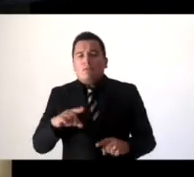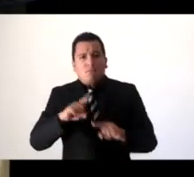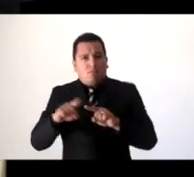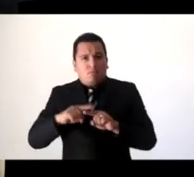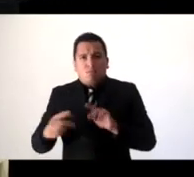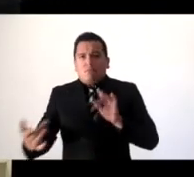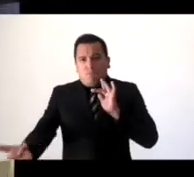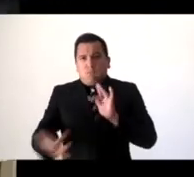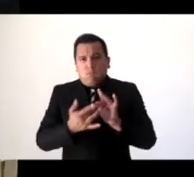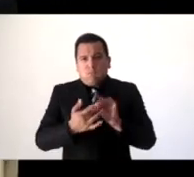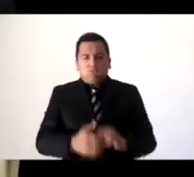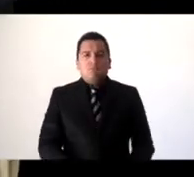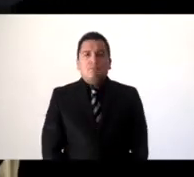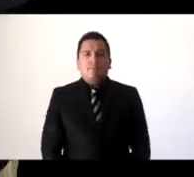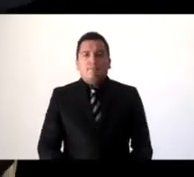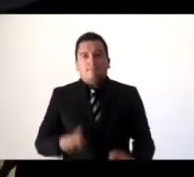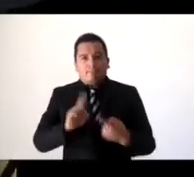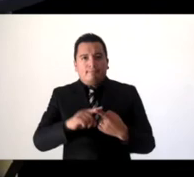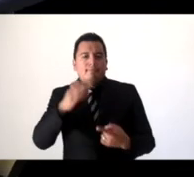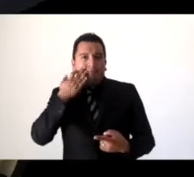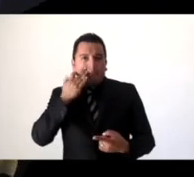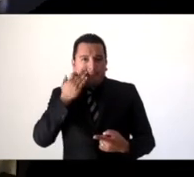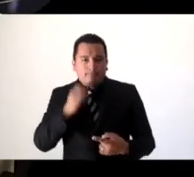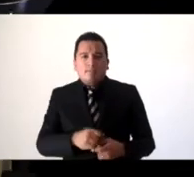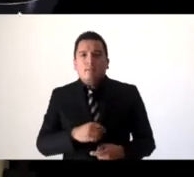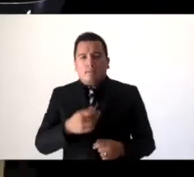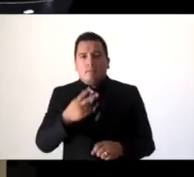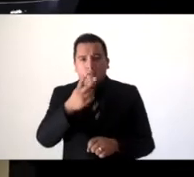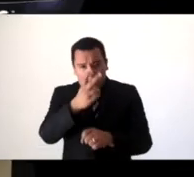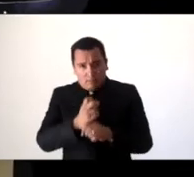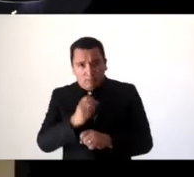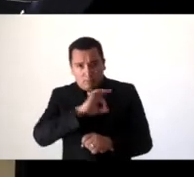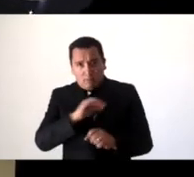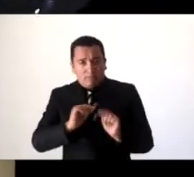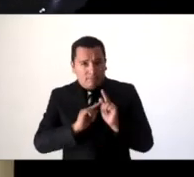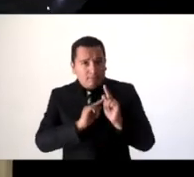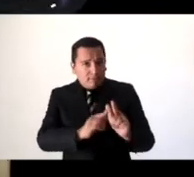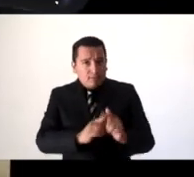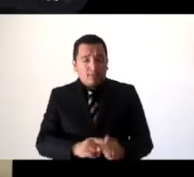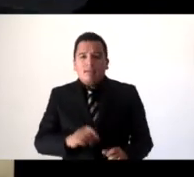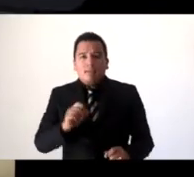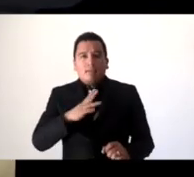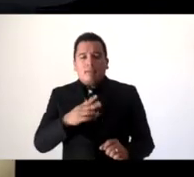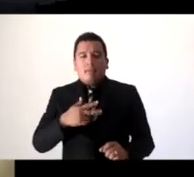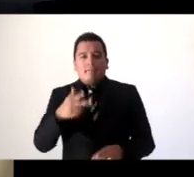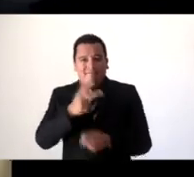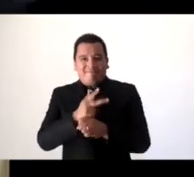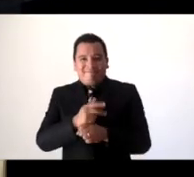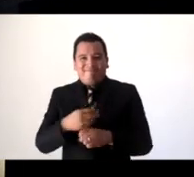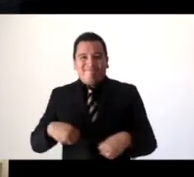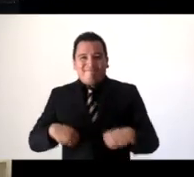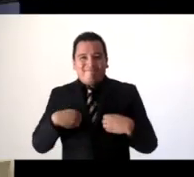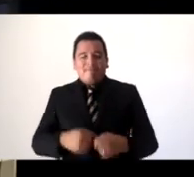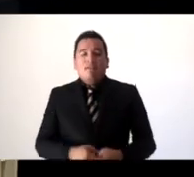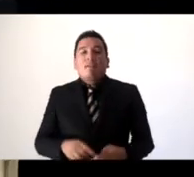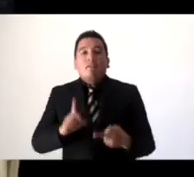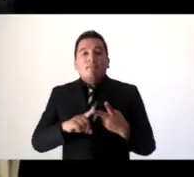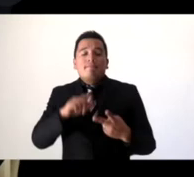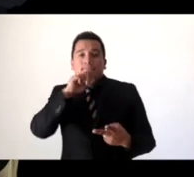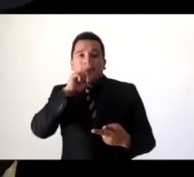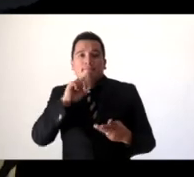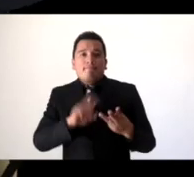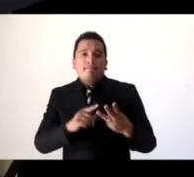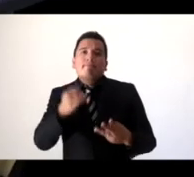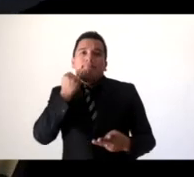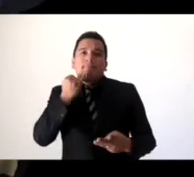tenemos varias vías de contacto para tener comunicación con usted. Tenemos el Facebook, le invitamos a que nos siga también por las transmisiones. Tenemos el